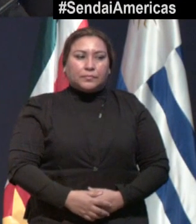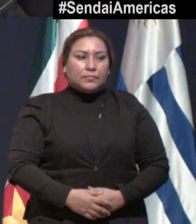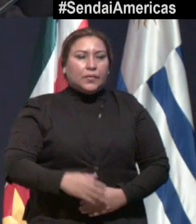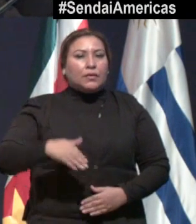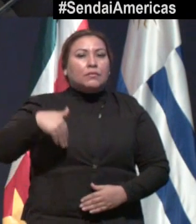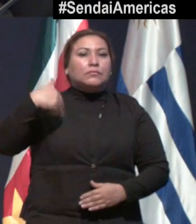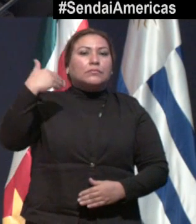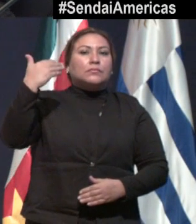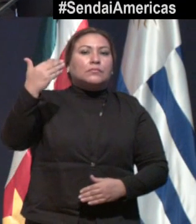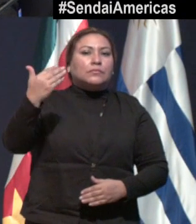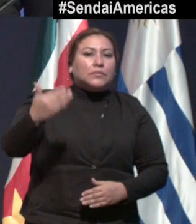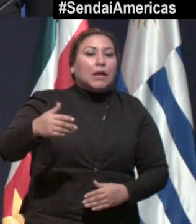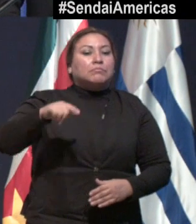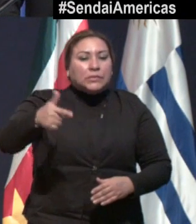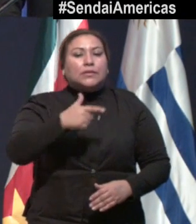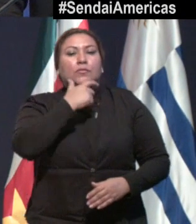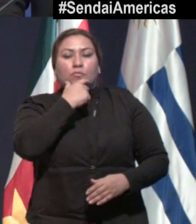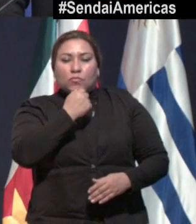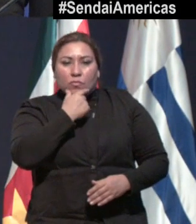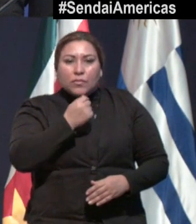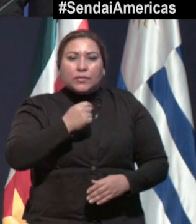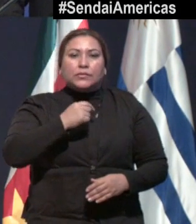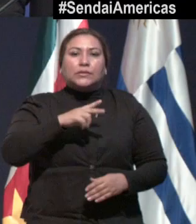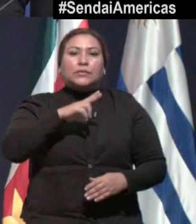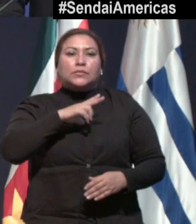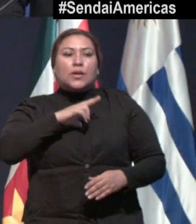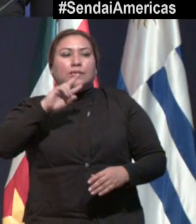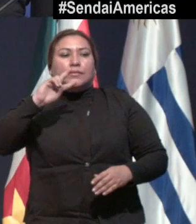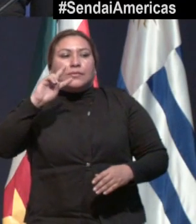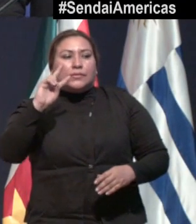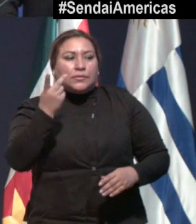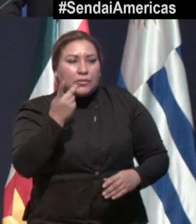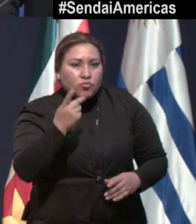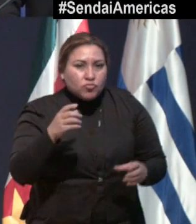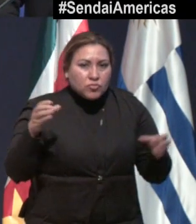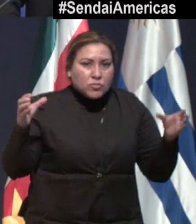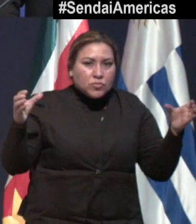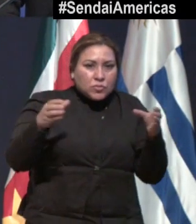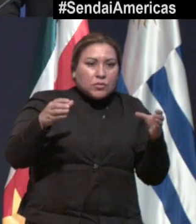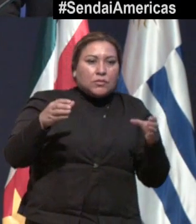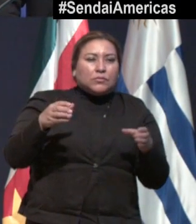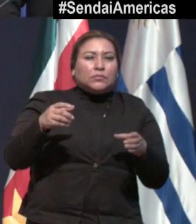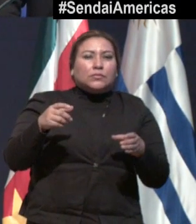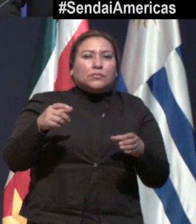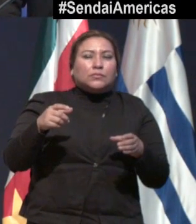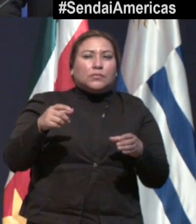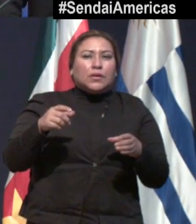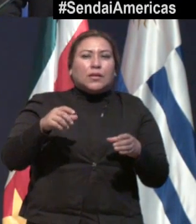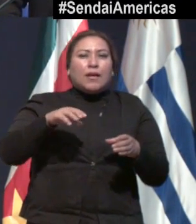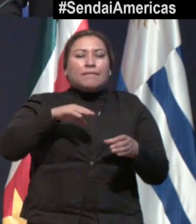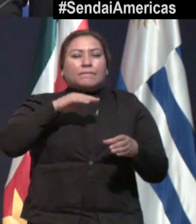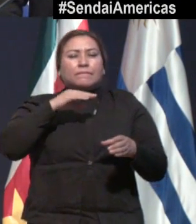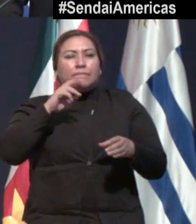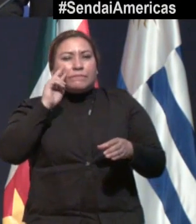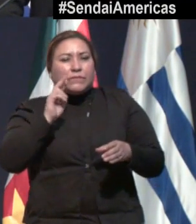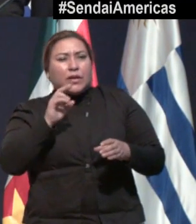Luego, y esto ya el día de mañana, tendremos la segunda sesión que tratará sobre la medición de los